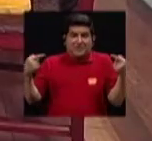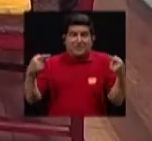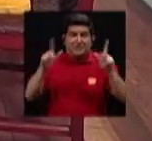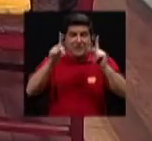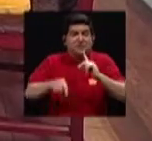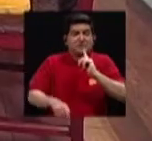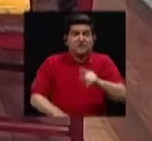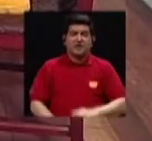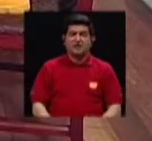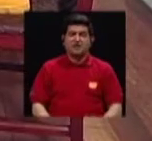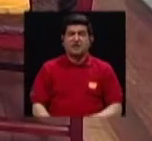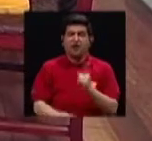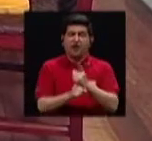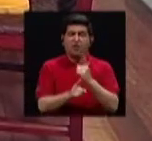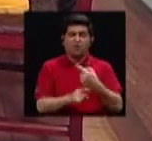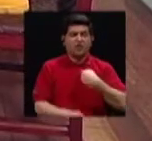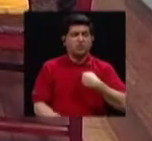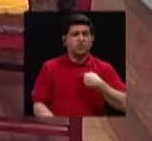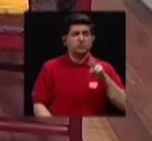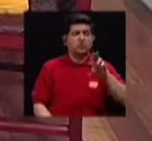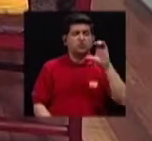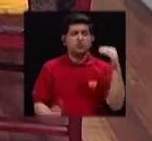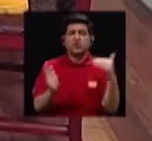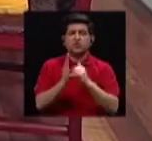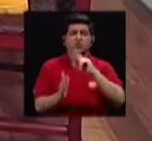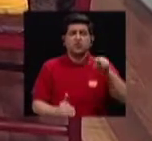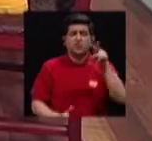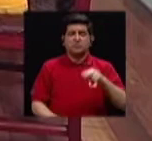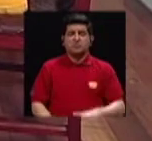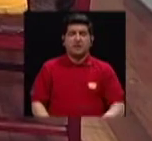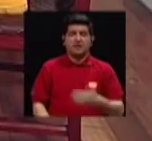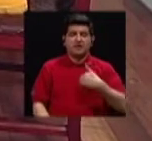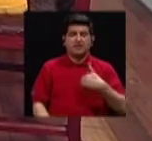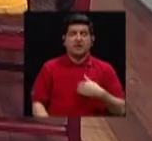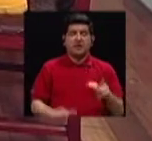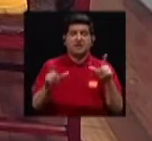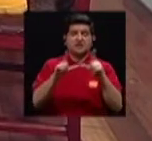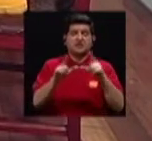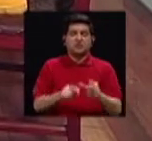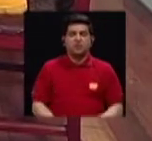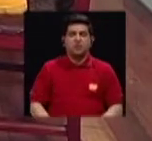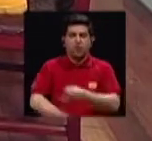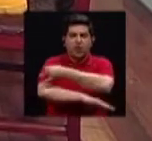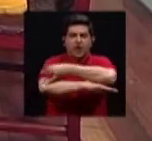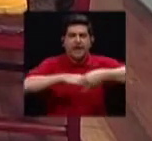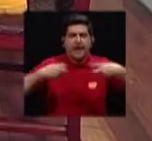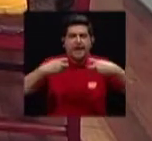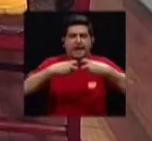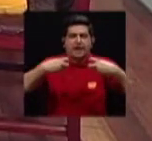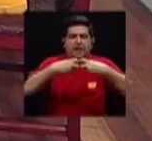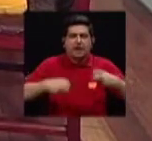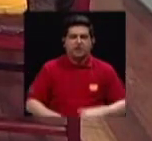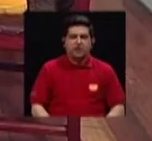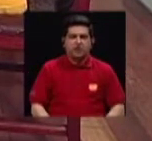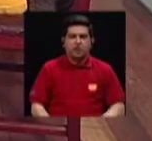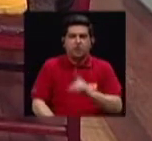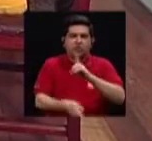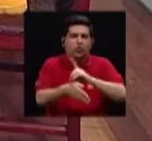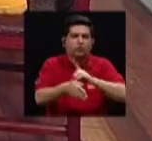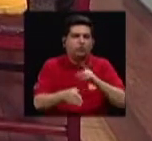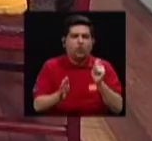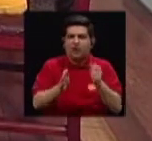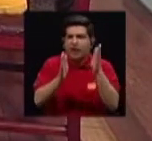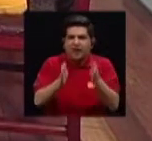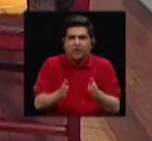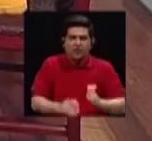que efectivamente gana 200,000 colones, que tiene un título de ingeniero en electrónica, por ejemplo, que sea un médico, un abogado, que